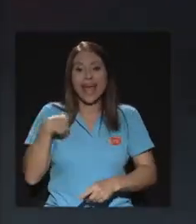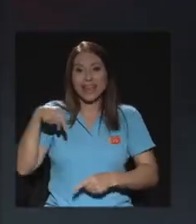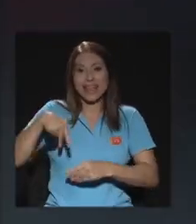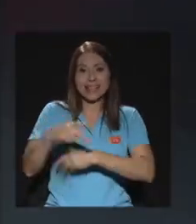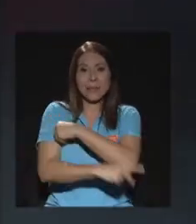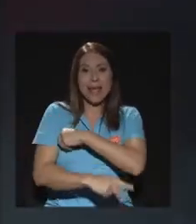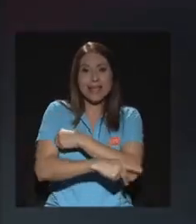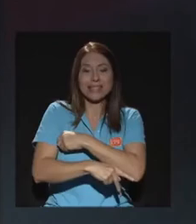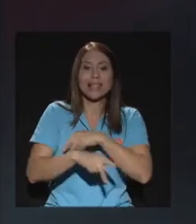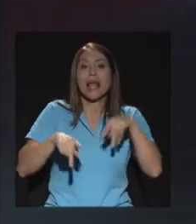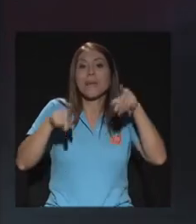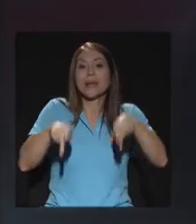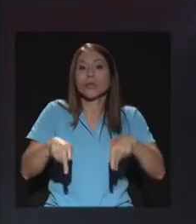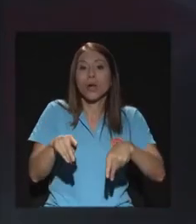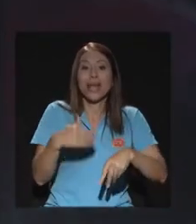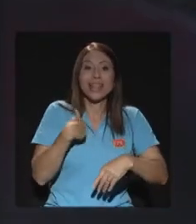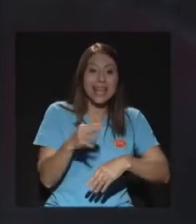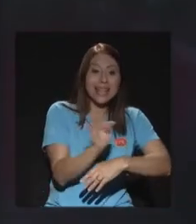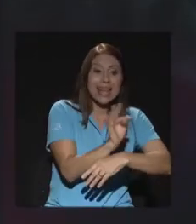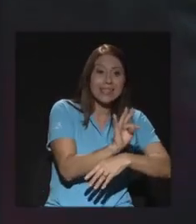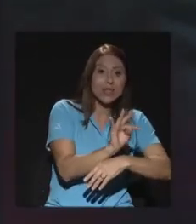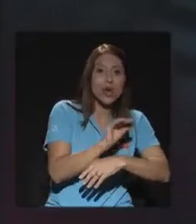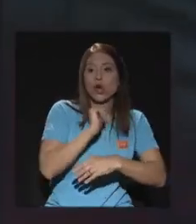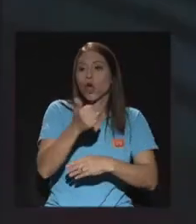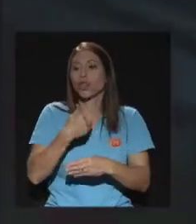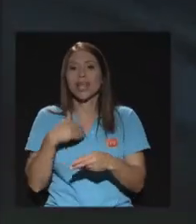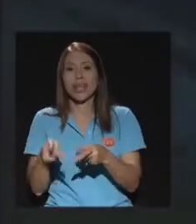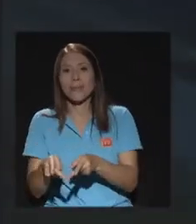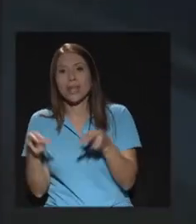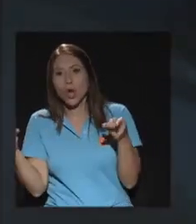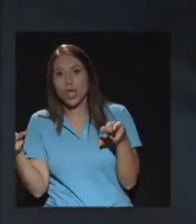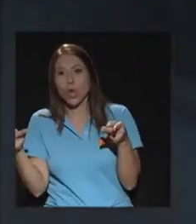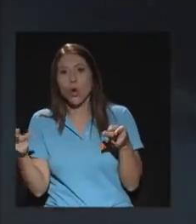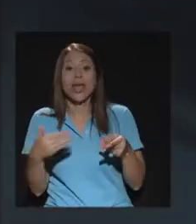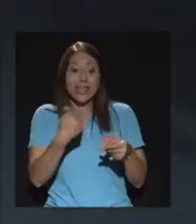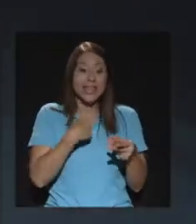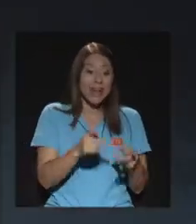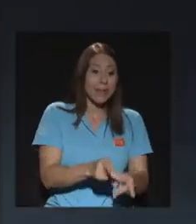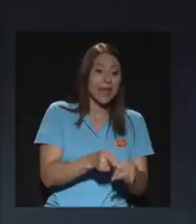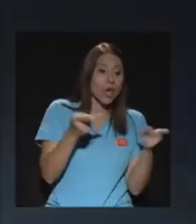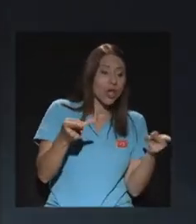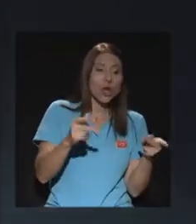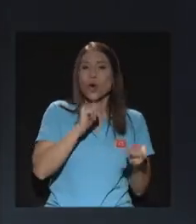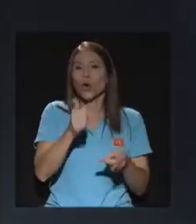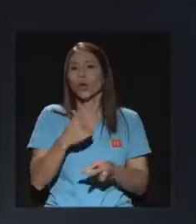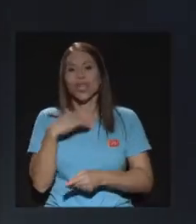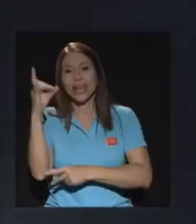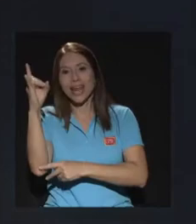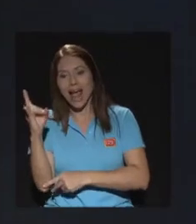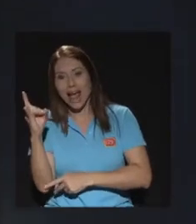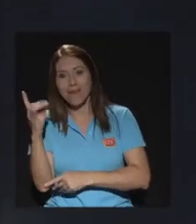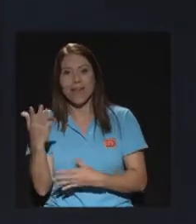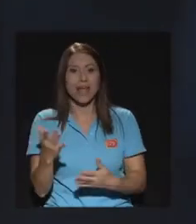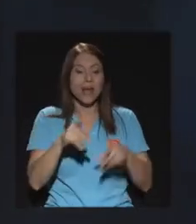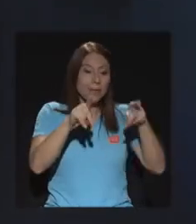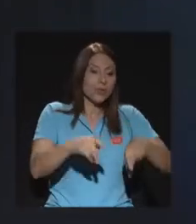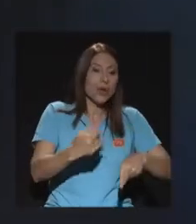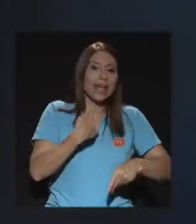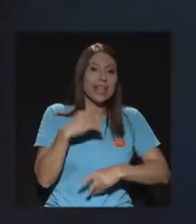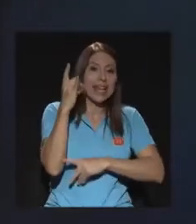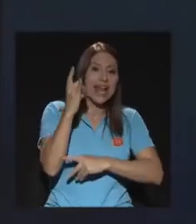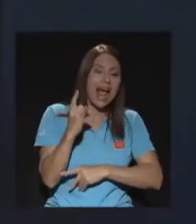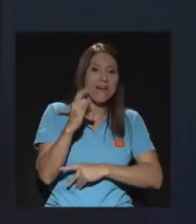televisión muchas veces no tiene periódico. El que tiene periódico y radio muchas veces no tiene cable. El que tiene cable y muchas veces no